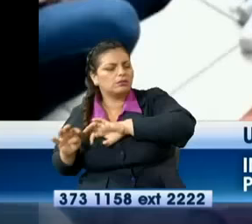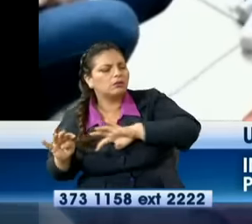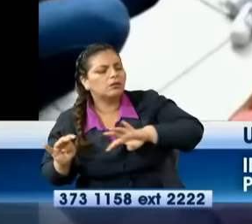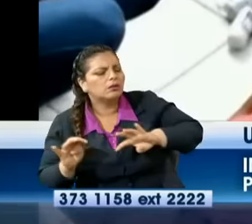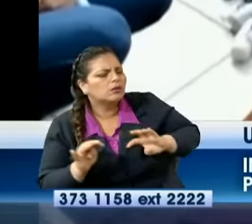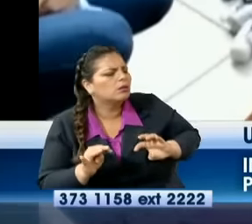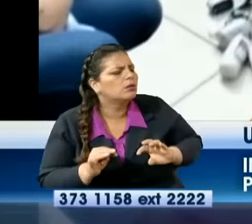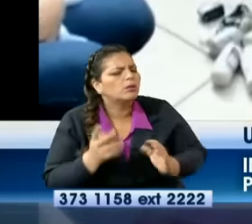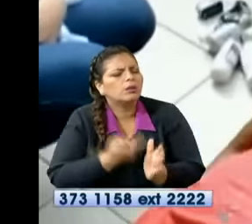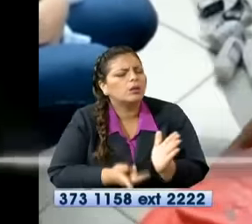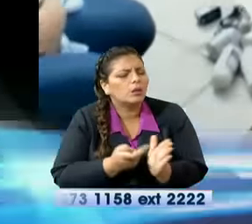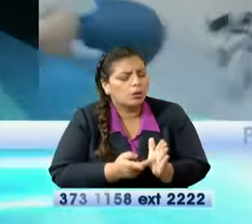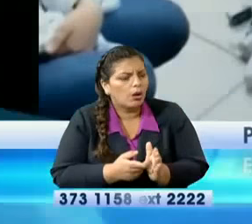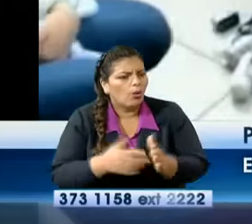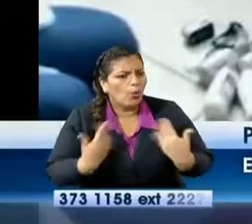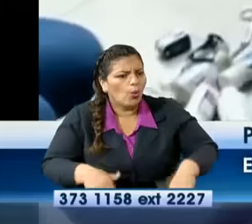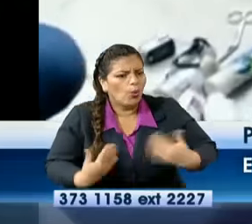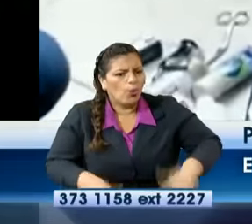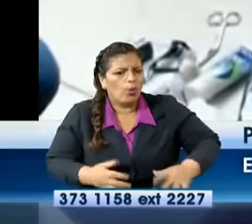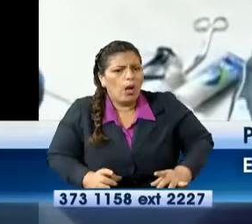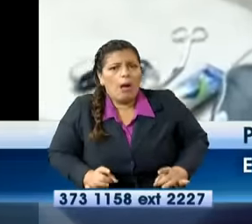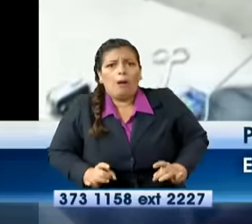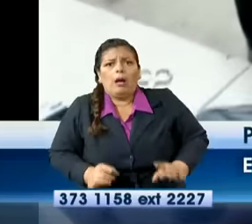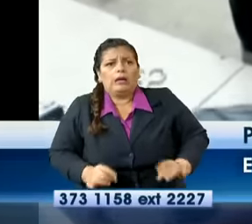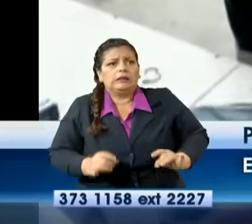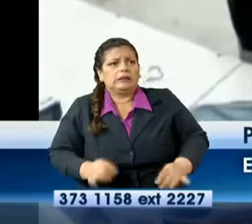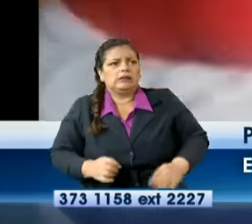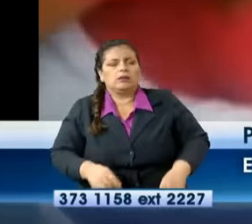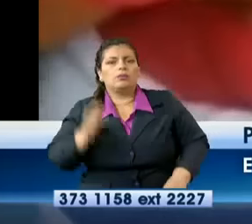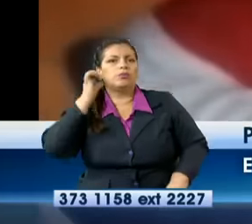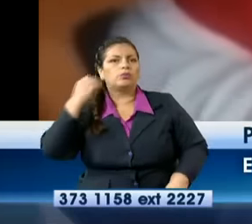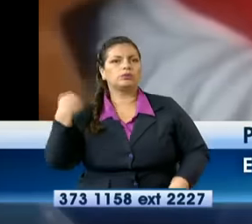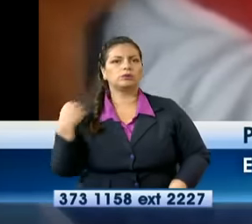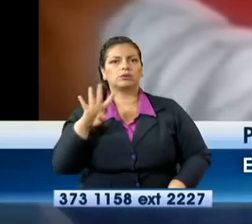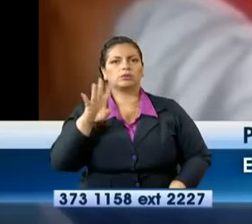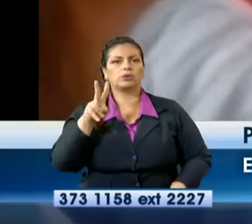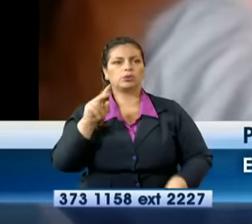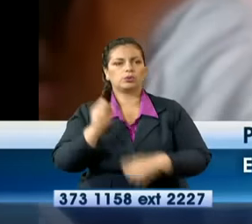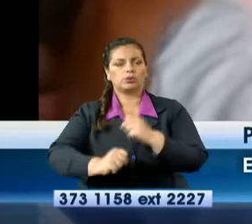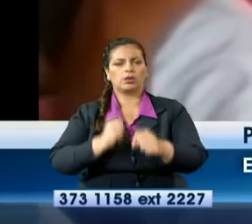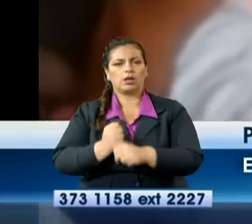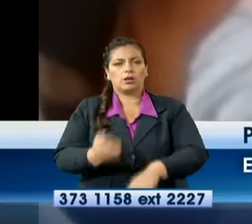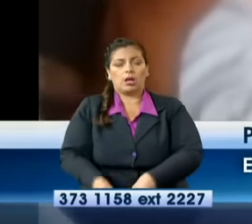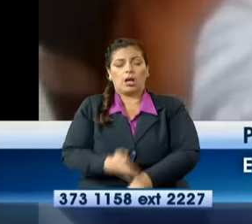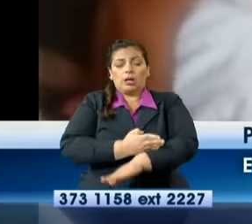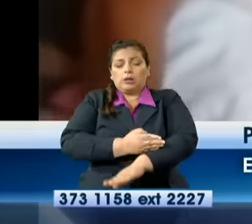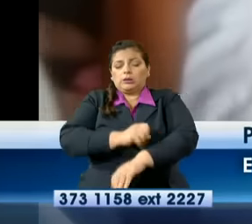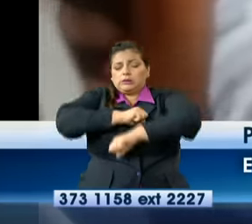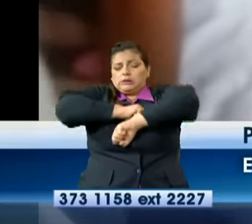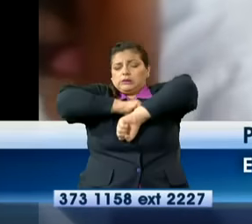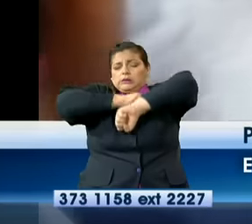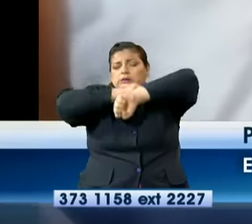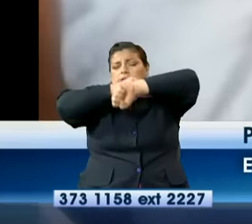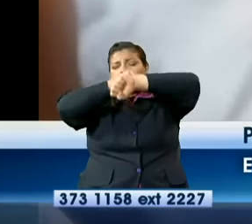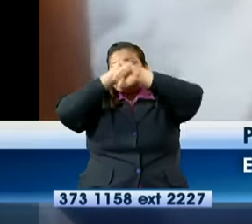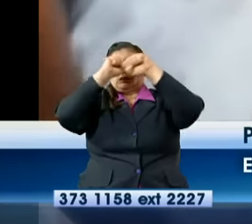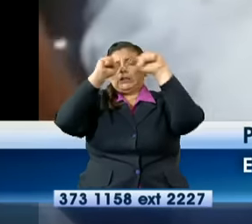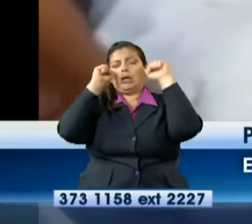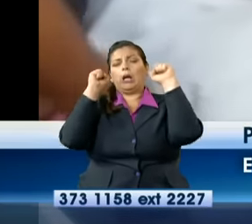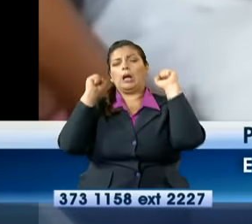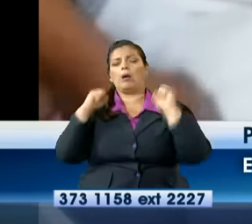céntrico sector. Se trata de Lisa Molina, de 42 años, quien salió muy de madrugada de Canelos, donde vive, a cobrar el bono